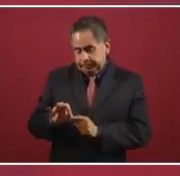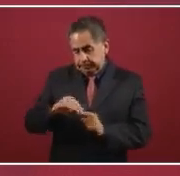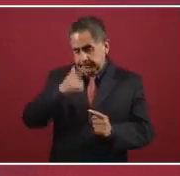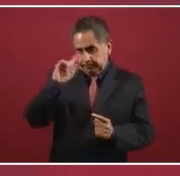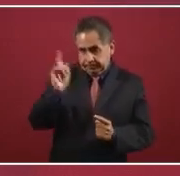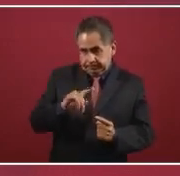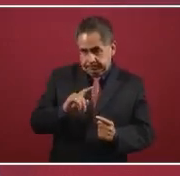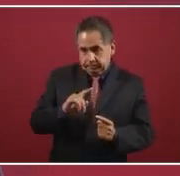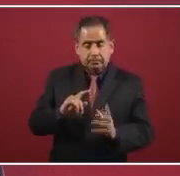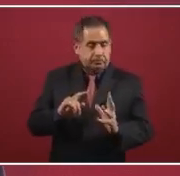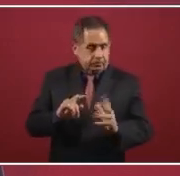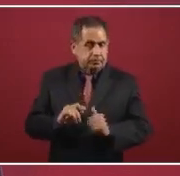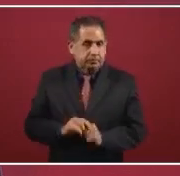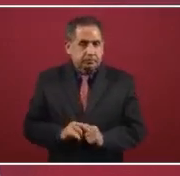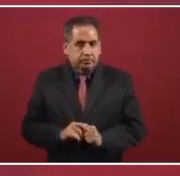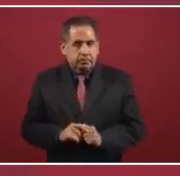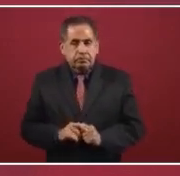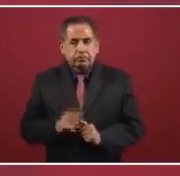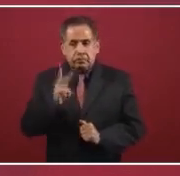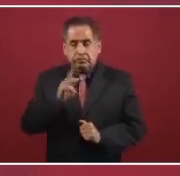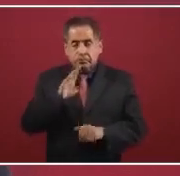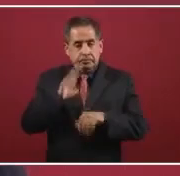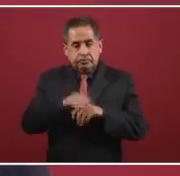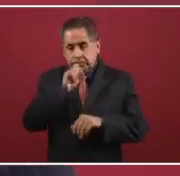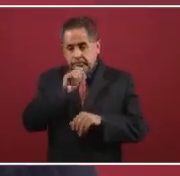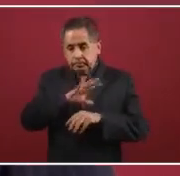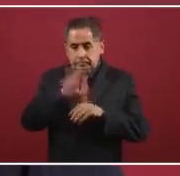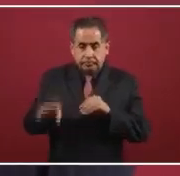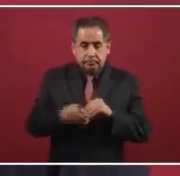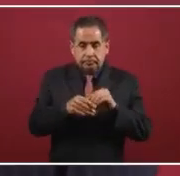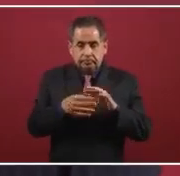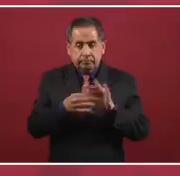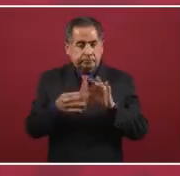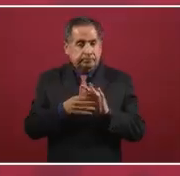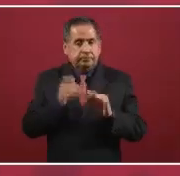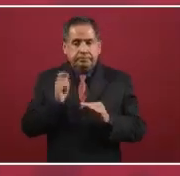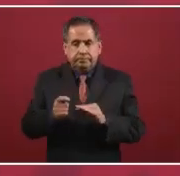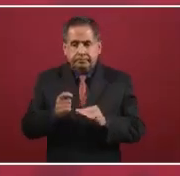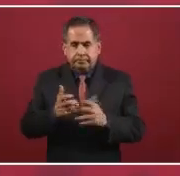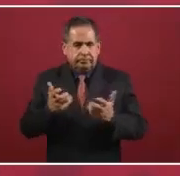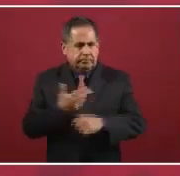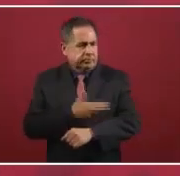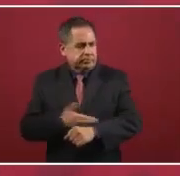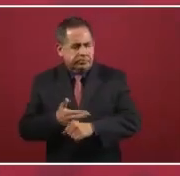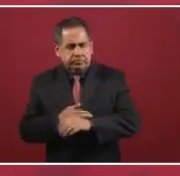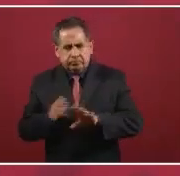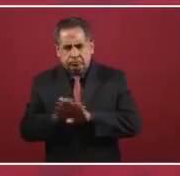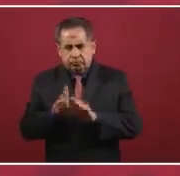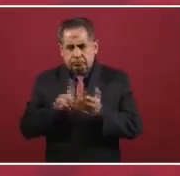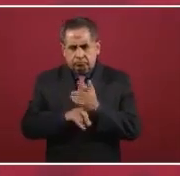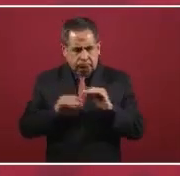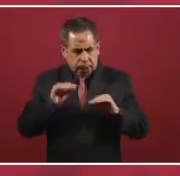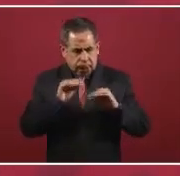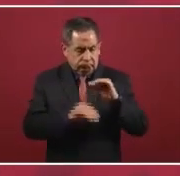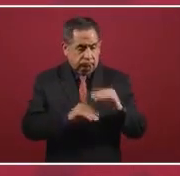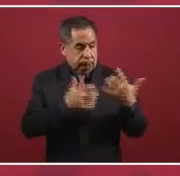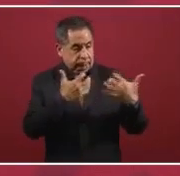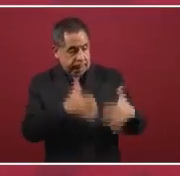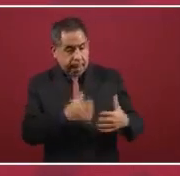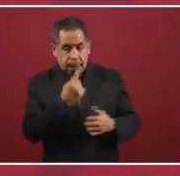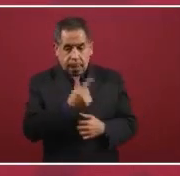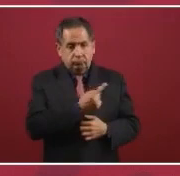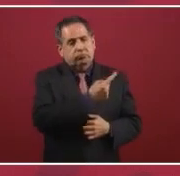tarifaria. Pero adicionalmente, lo que se hizo, tanto con esta empresa como